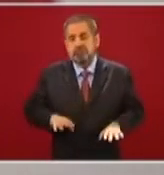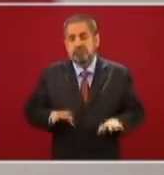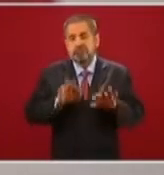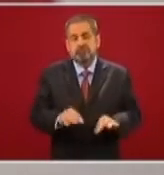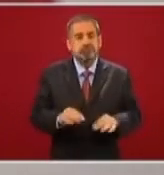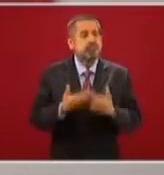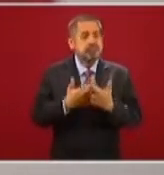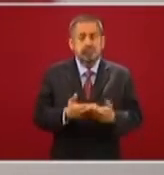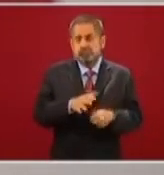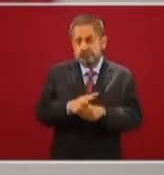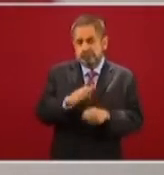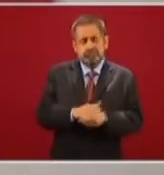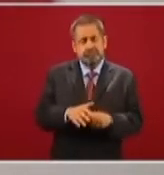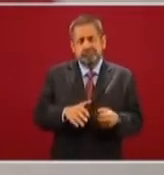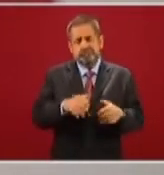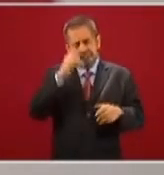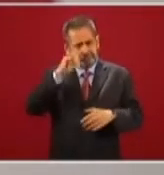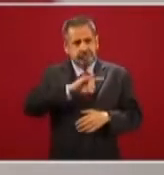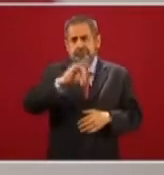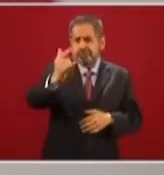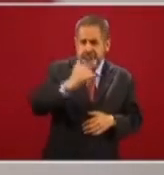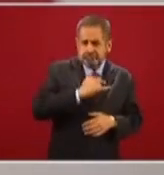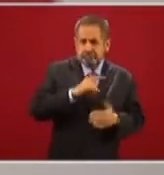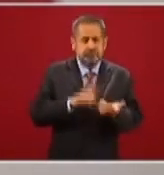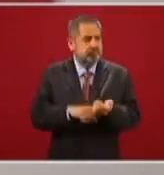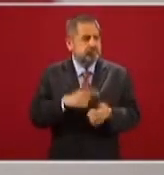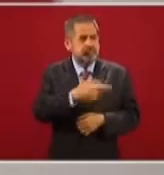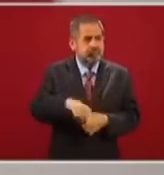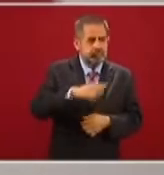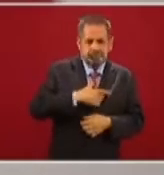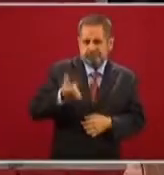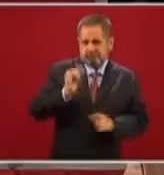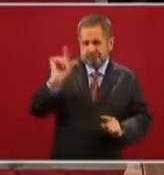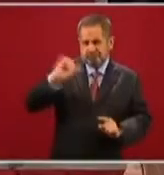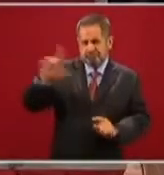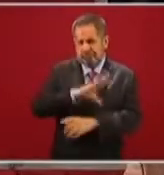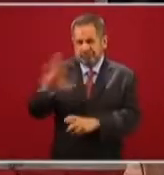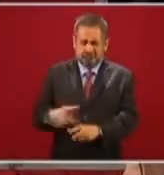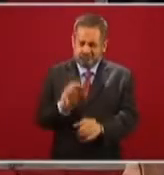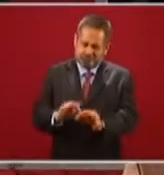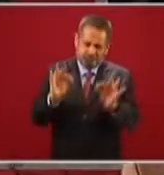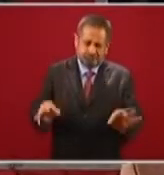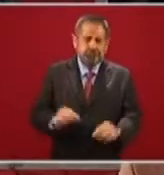capacidad sobrada en cuanto al profesionalismo de su personal. Muchas gracias.